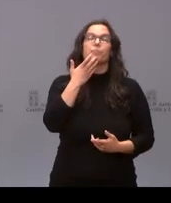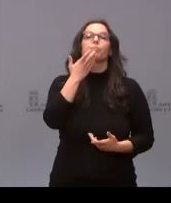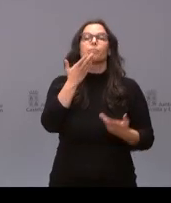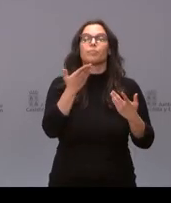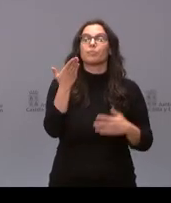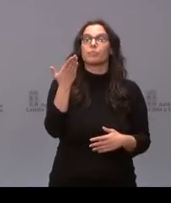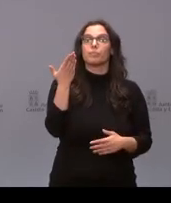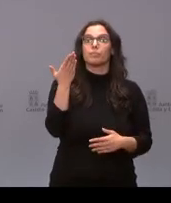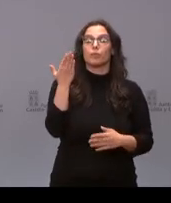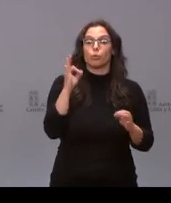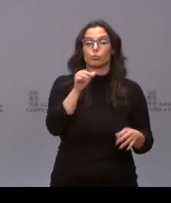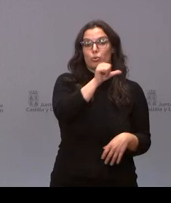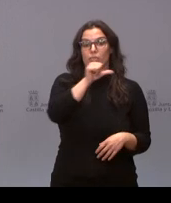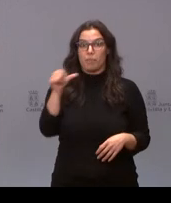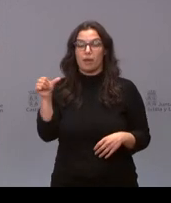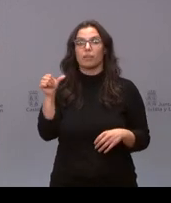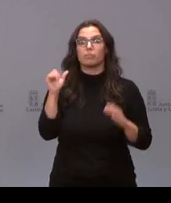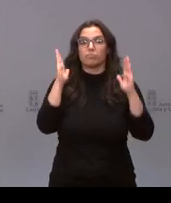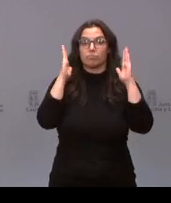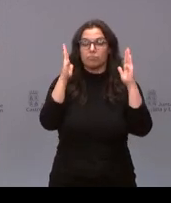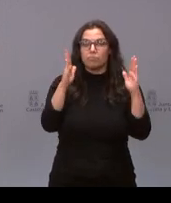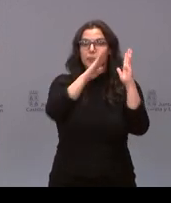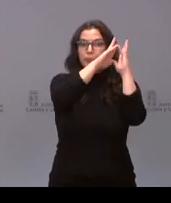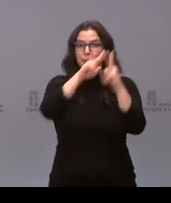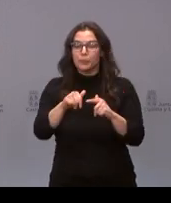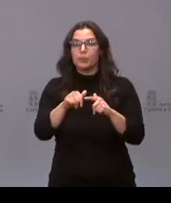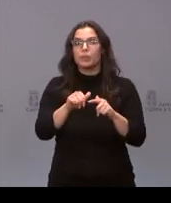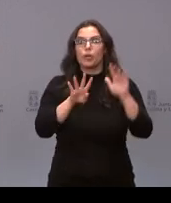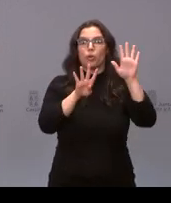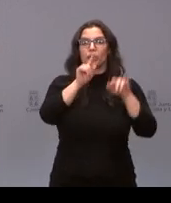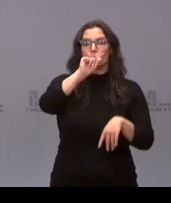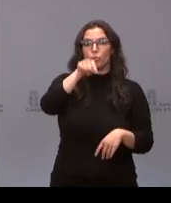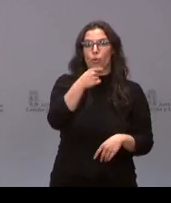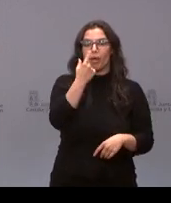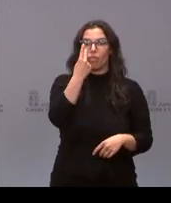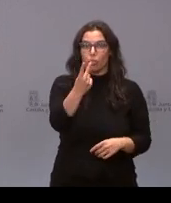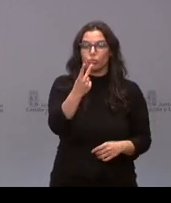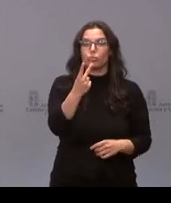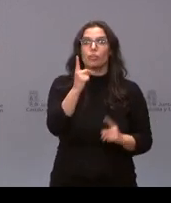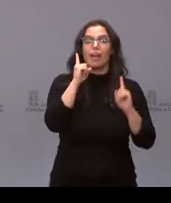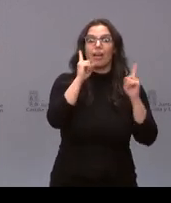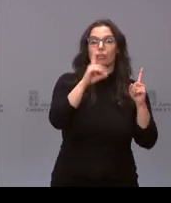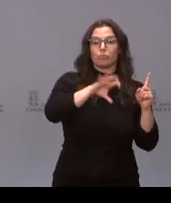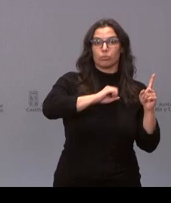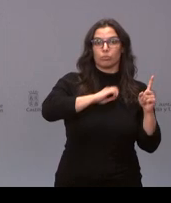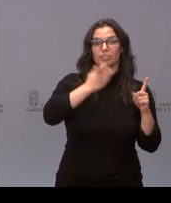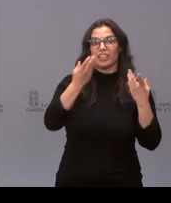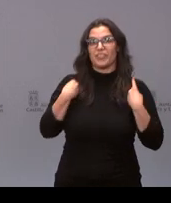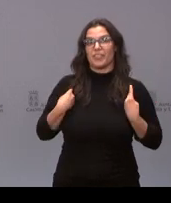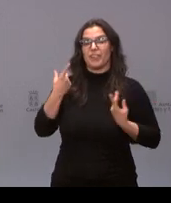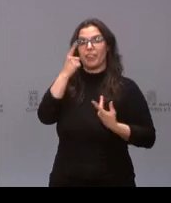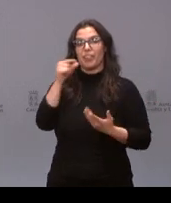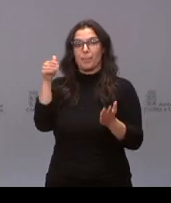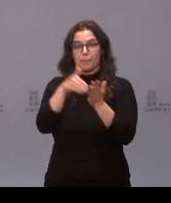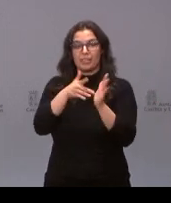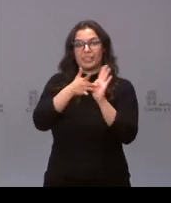semana epidemiológica que finalizó ayer ha arrojado una tasa de 91 dos casos por 100.000 habitantes es inferior